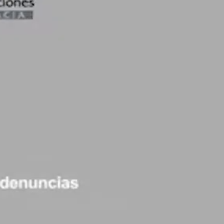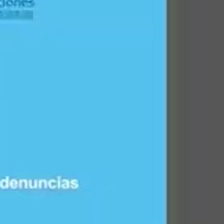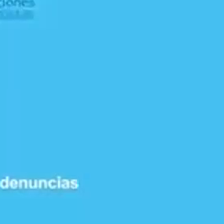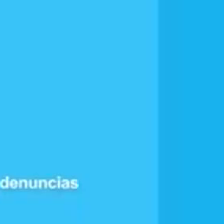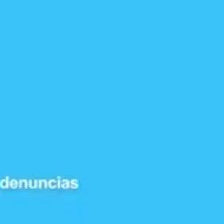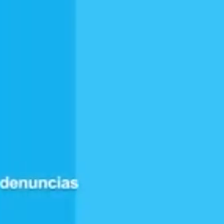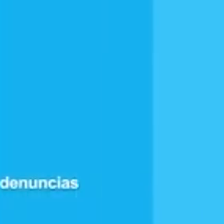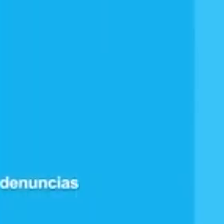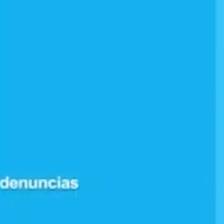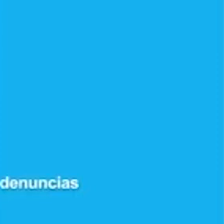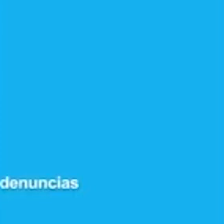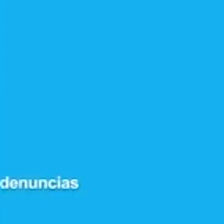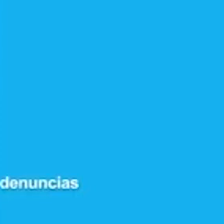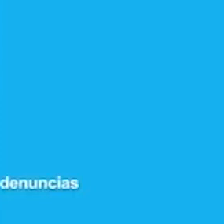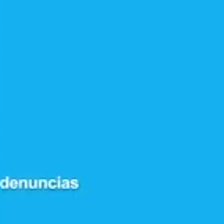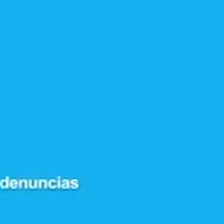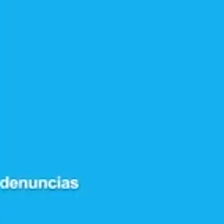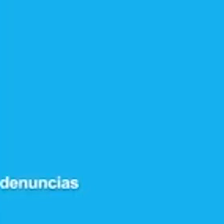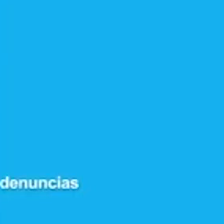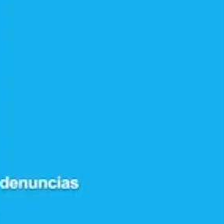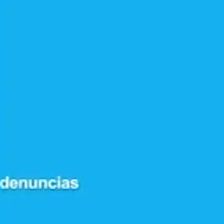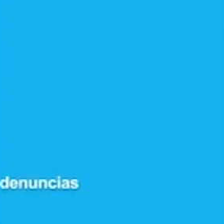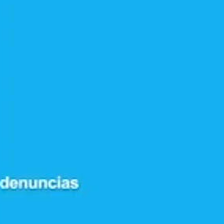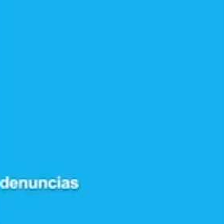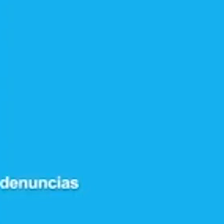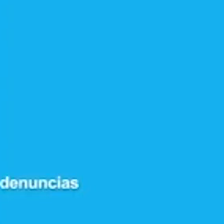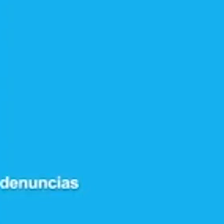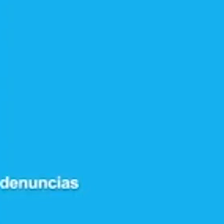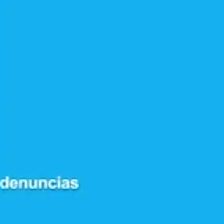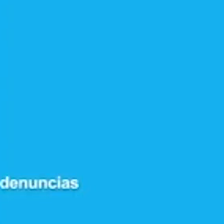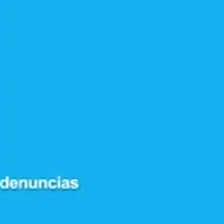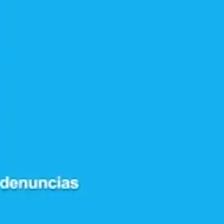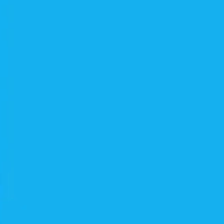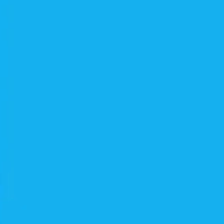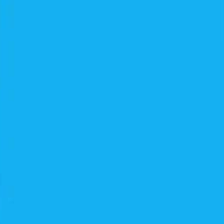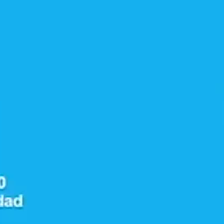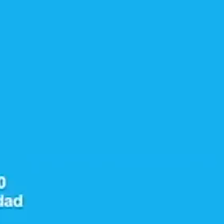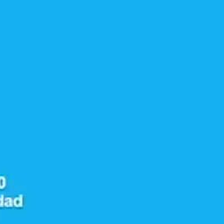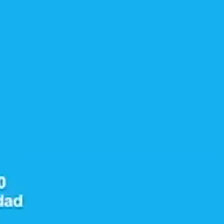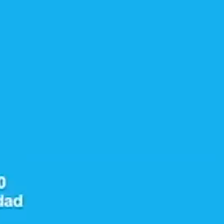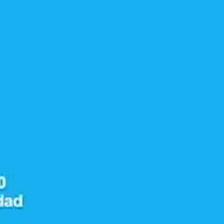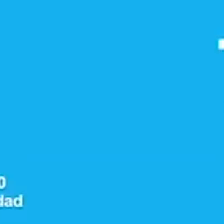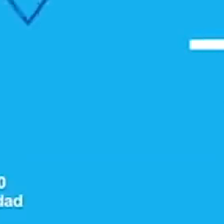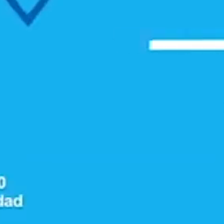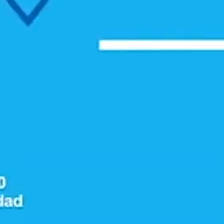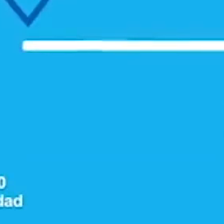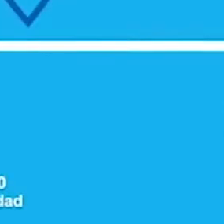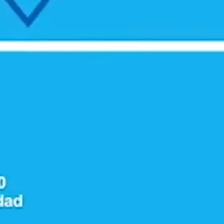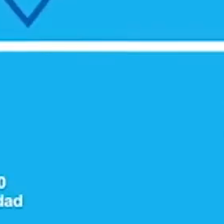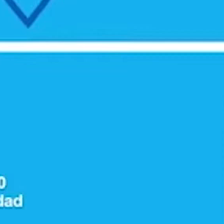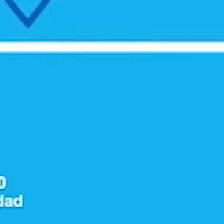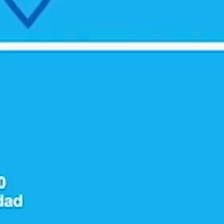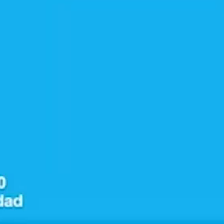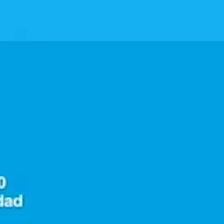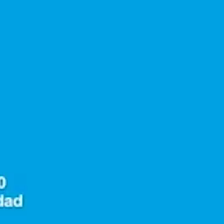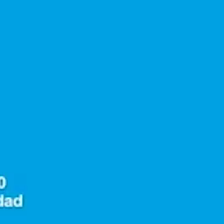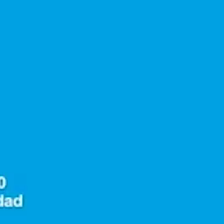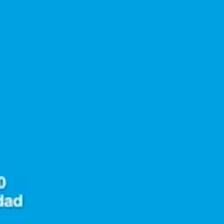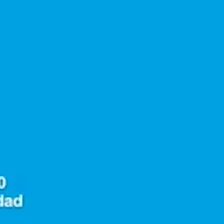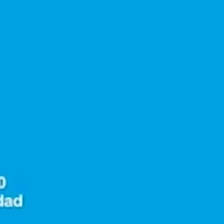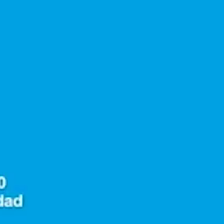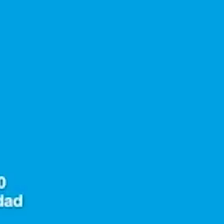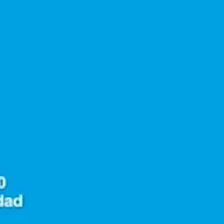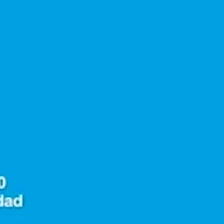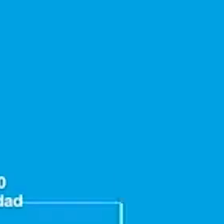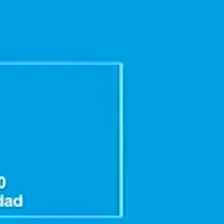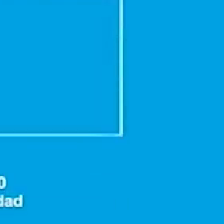El Tribunal Supremo de Elecciones facilita los siguientes medios para consultas o denuncias. Para saber su lugar de votación, envíe un mensaje de texto o llame